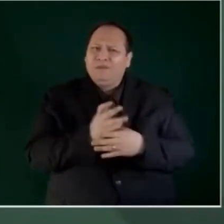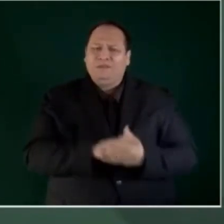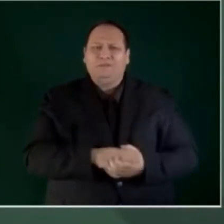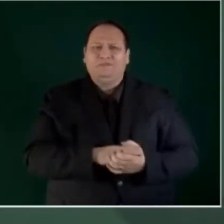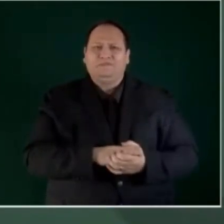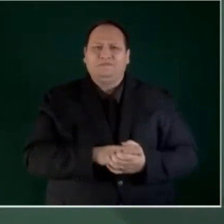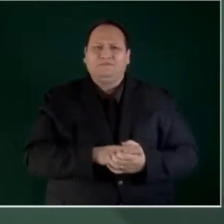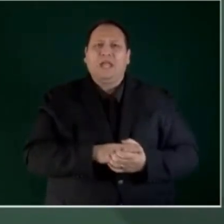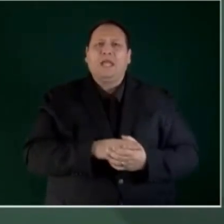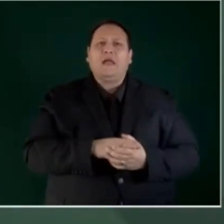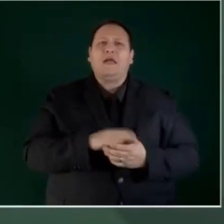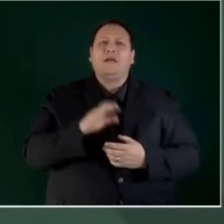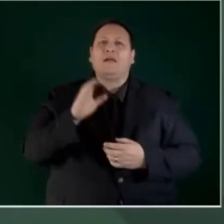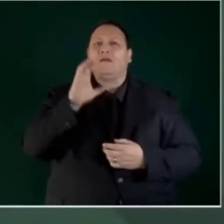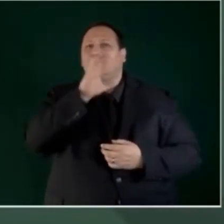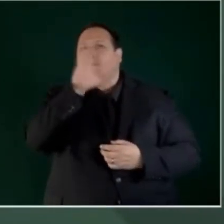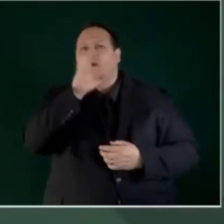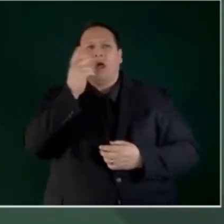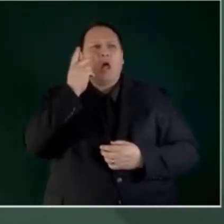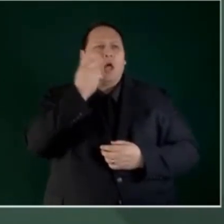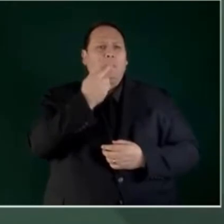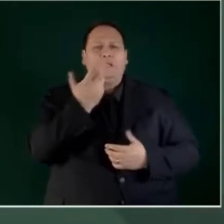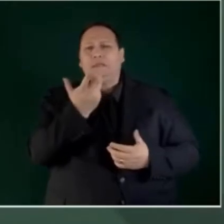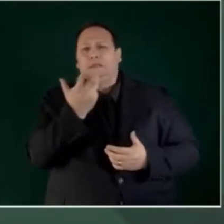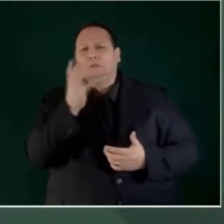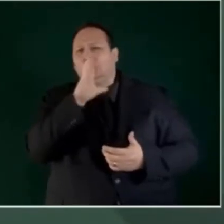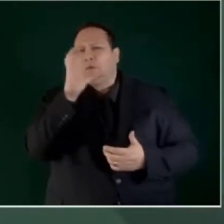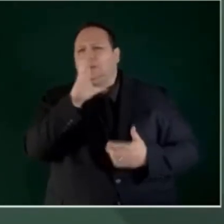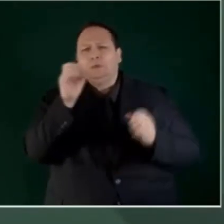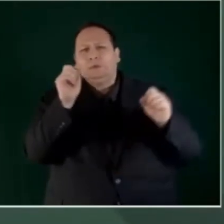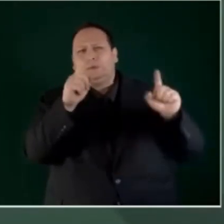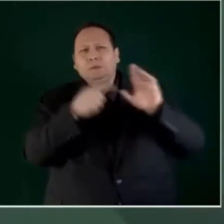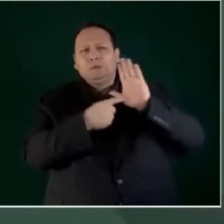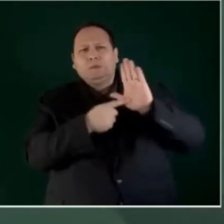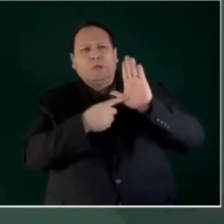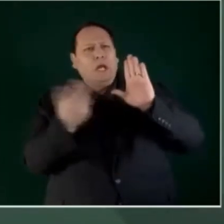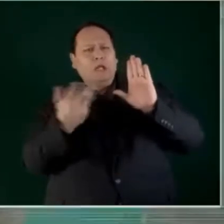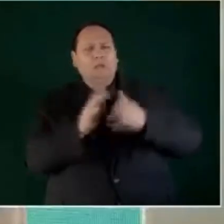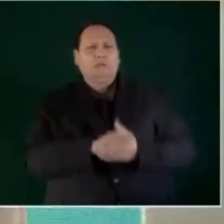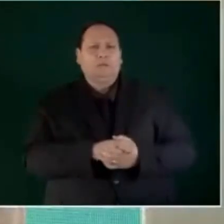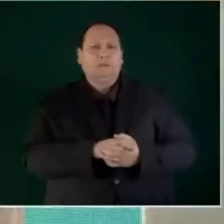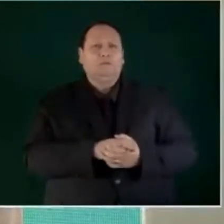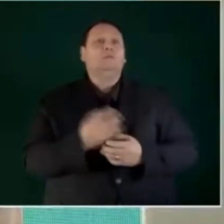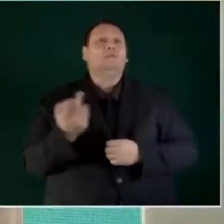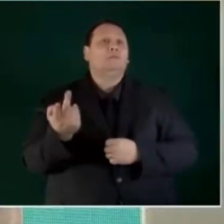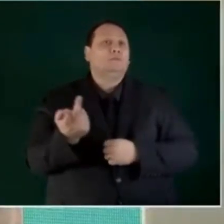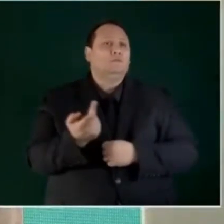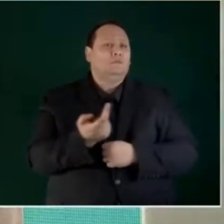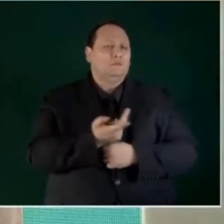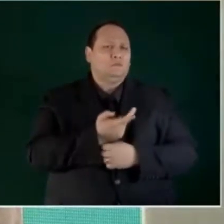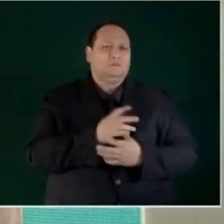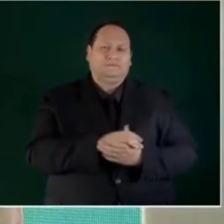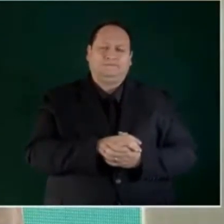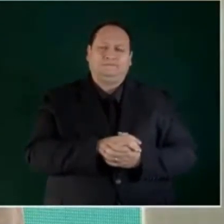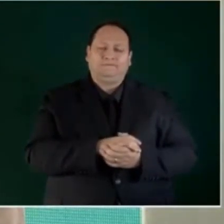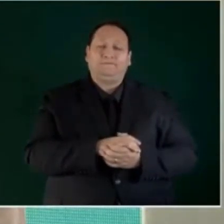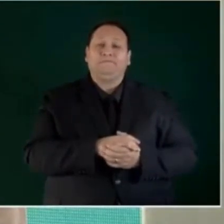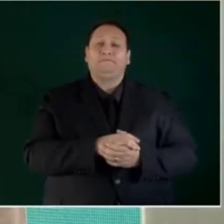viendo esas imágenes, interactuando, donde lo